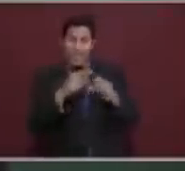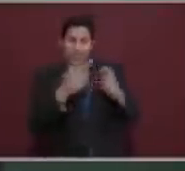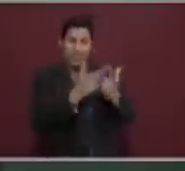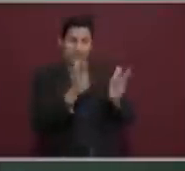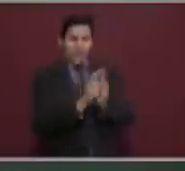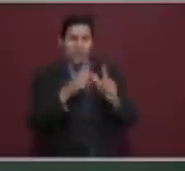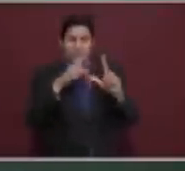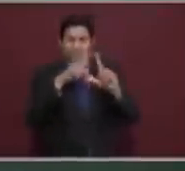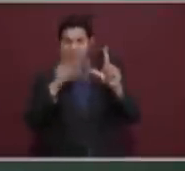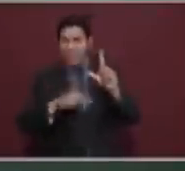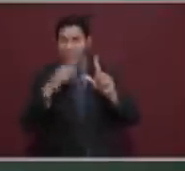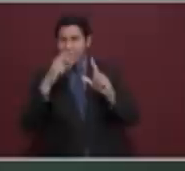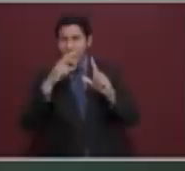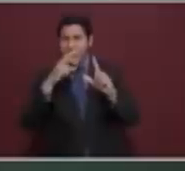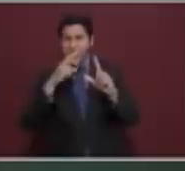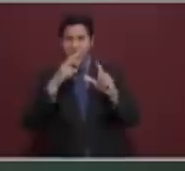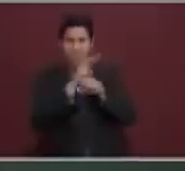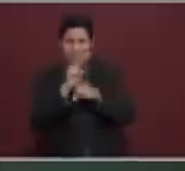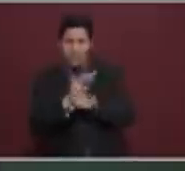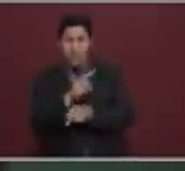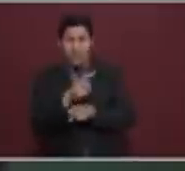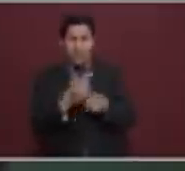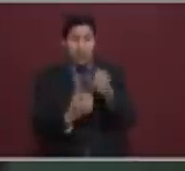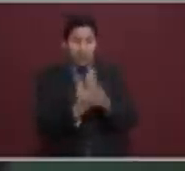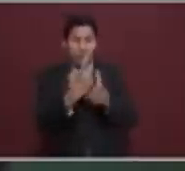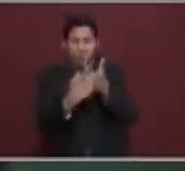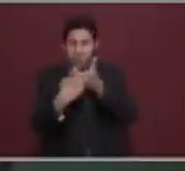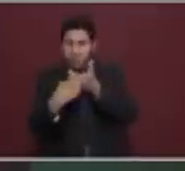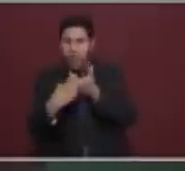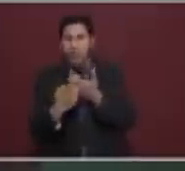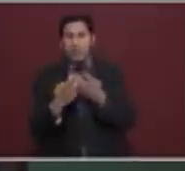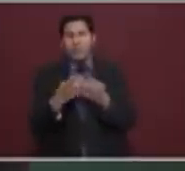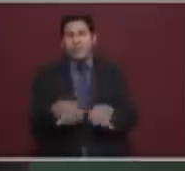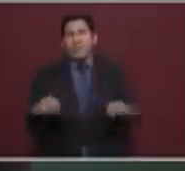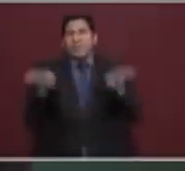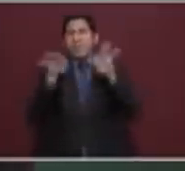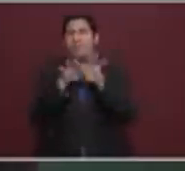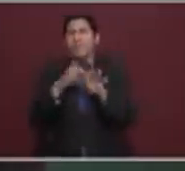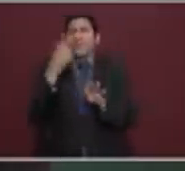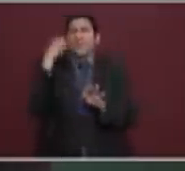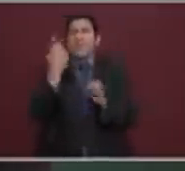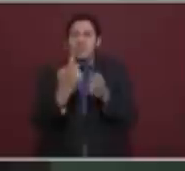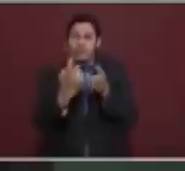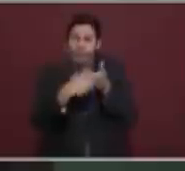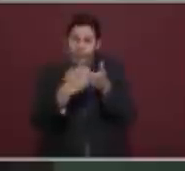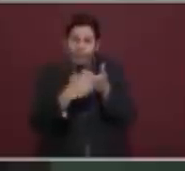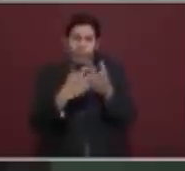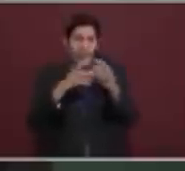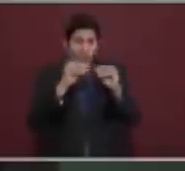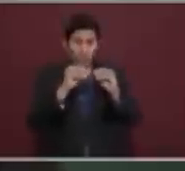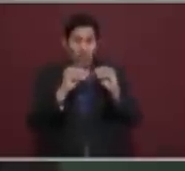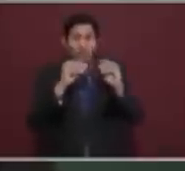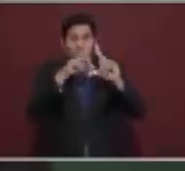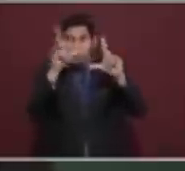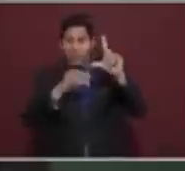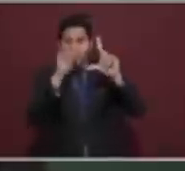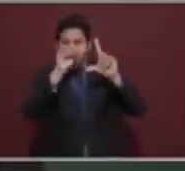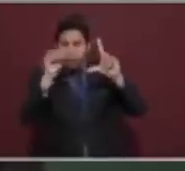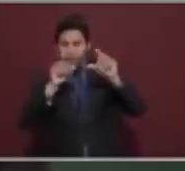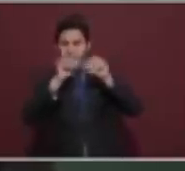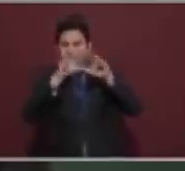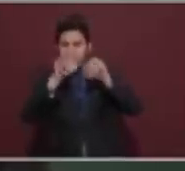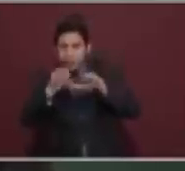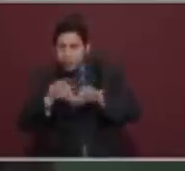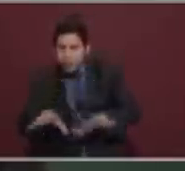humanos adicionales que son imprescindibles para desplegar en cada región un estado de